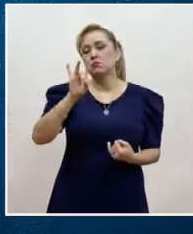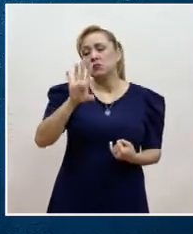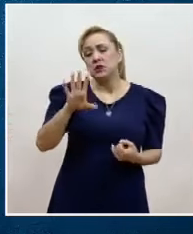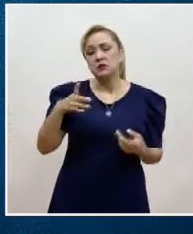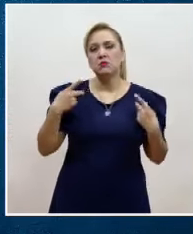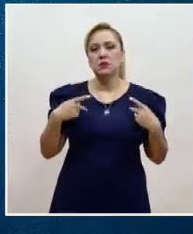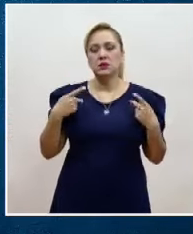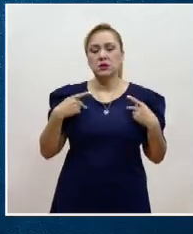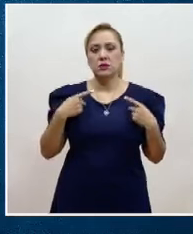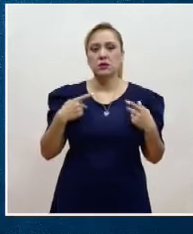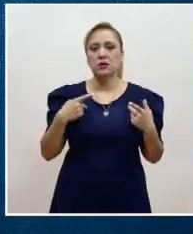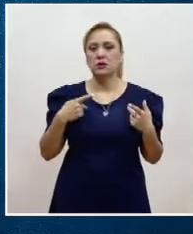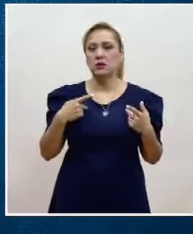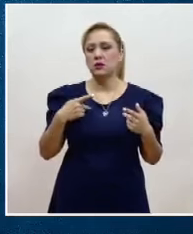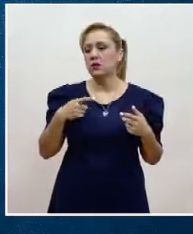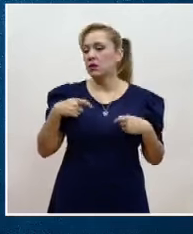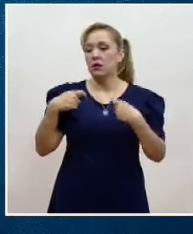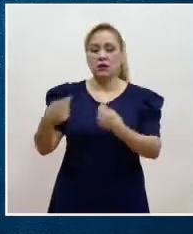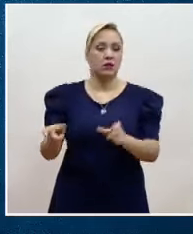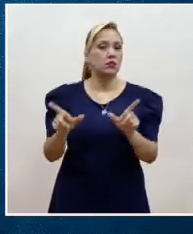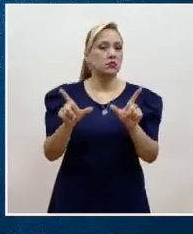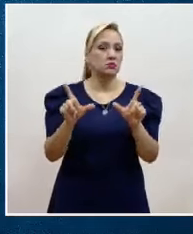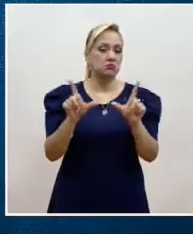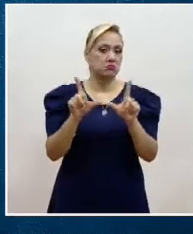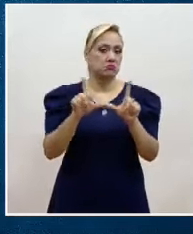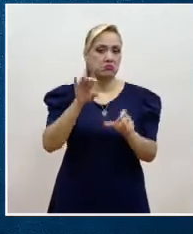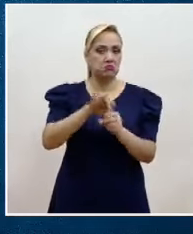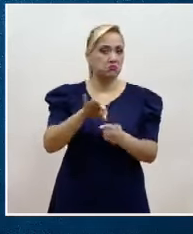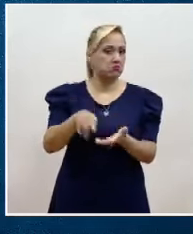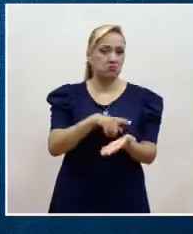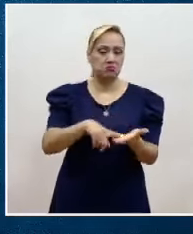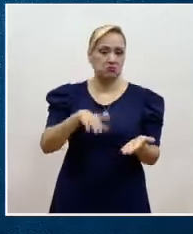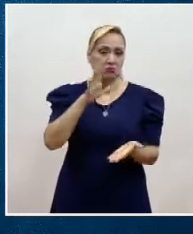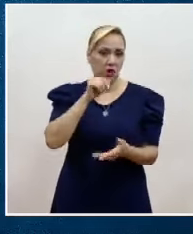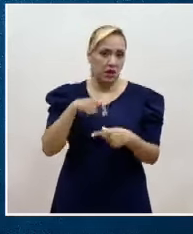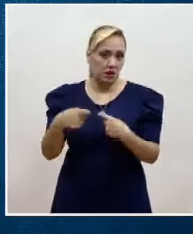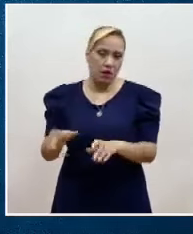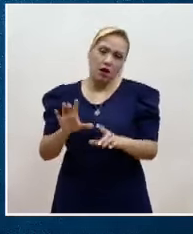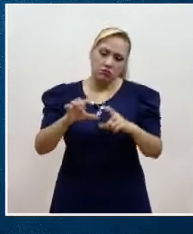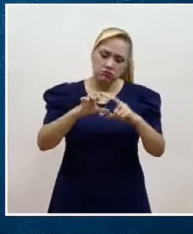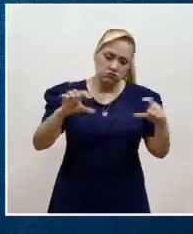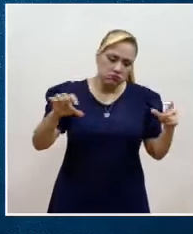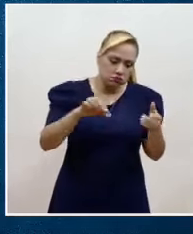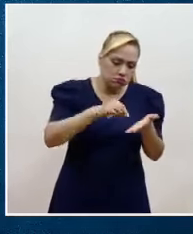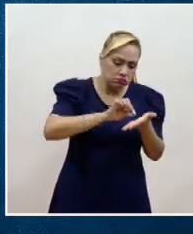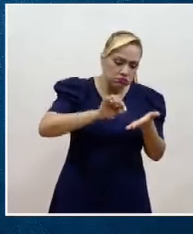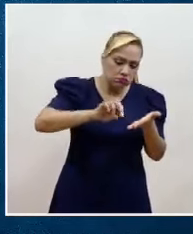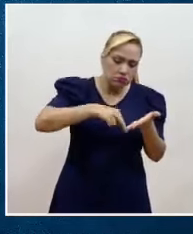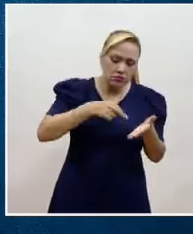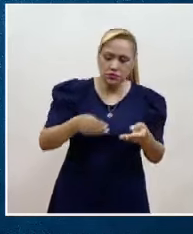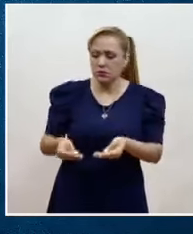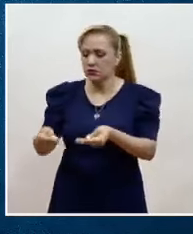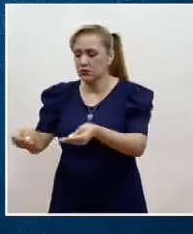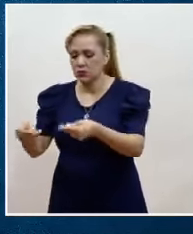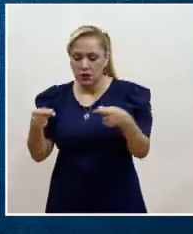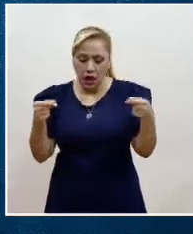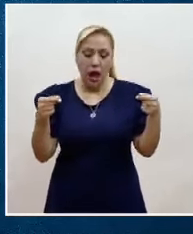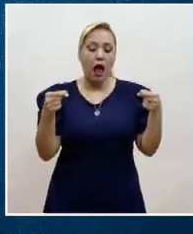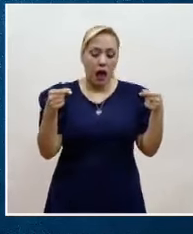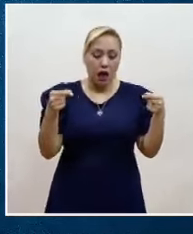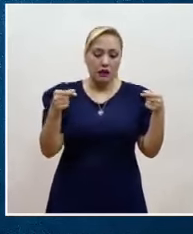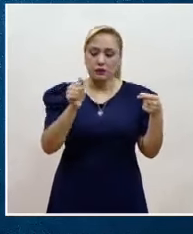determinadas condiciones se le niega la credencial, se le da un formatito, se llena y hace las veces de demanda de JDC, de juicio para la